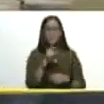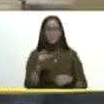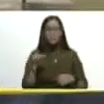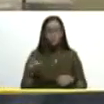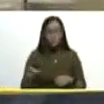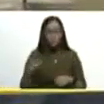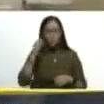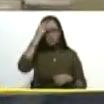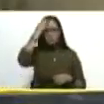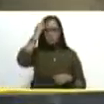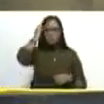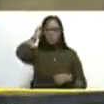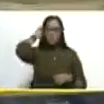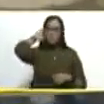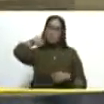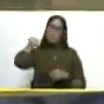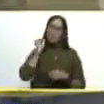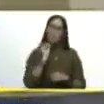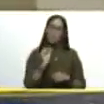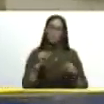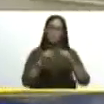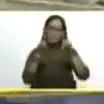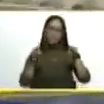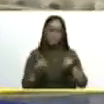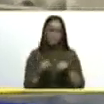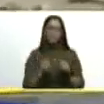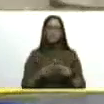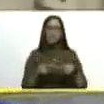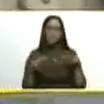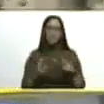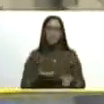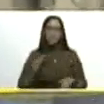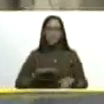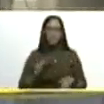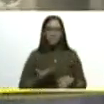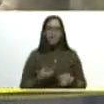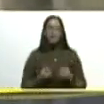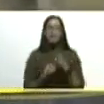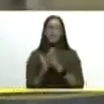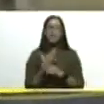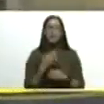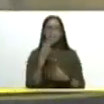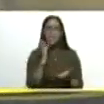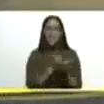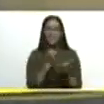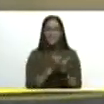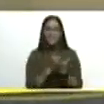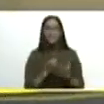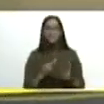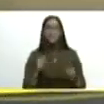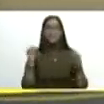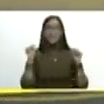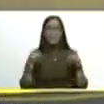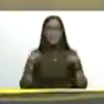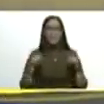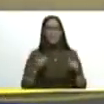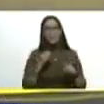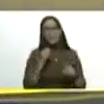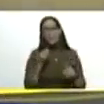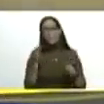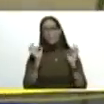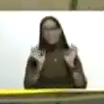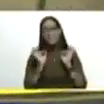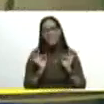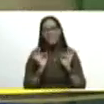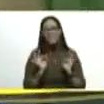que es el punto y círculo de este espacio tan importante para los Flores de Catia. Aquí está conmigo Gilberto, que bueno, es especialista en todos